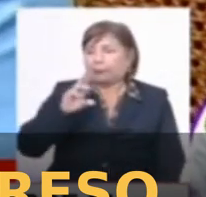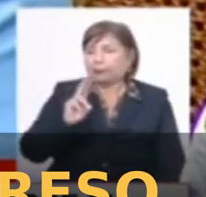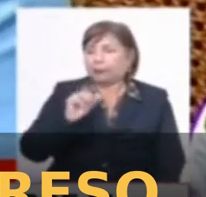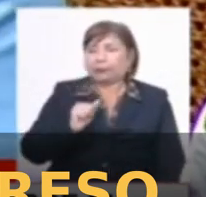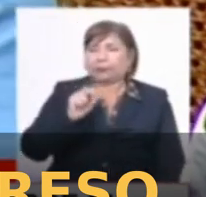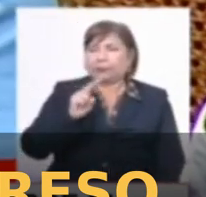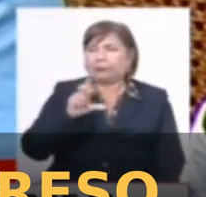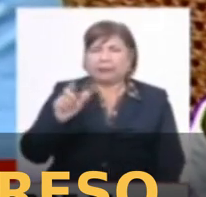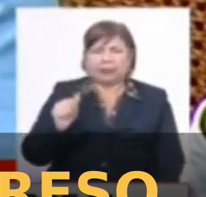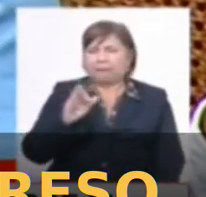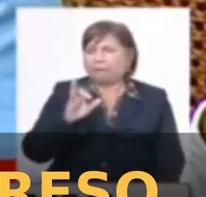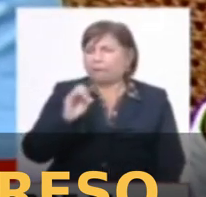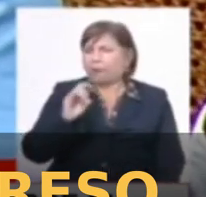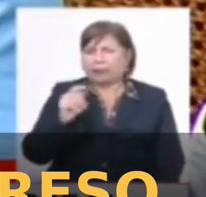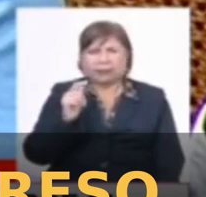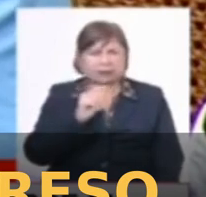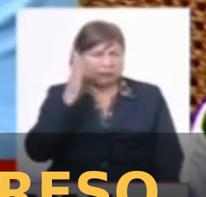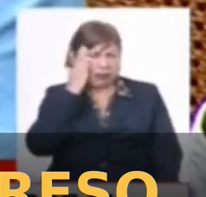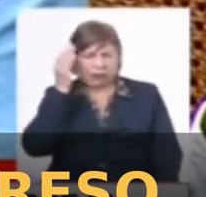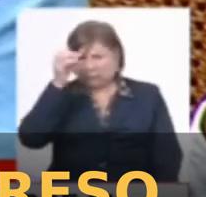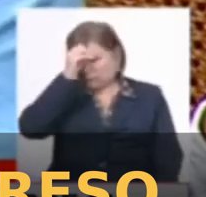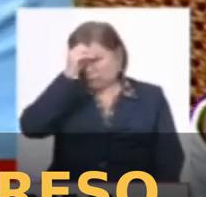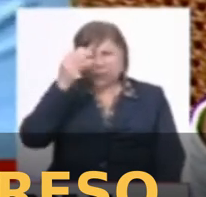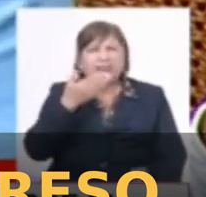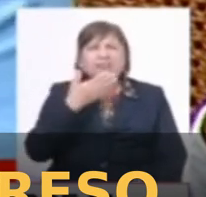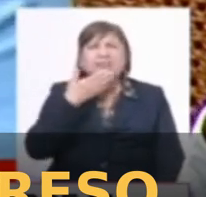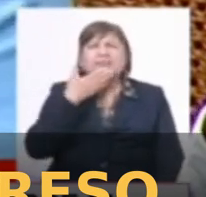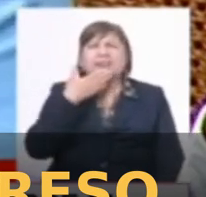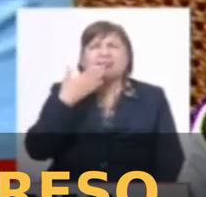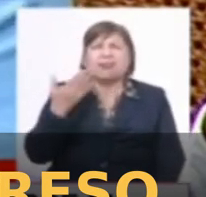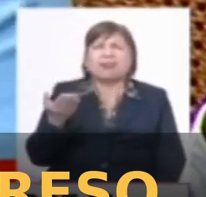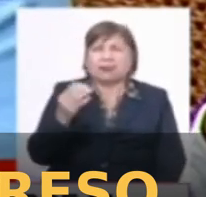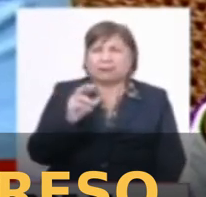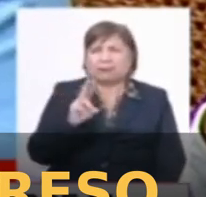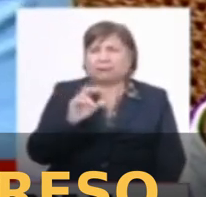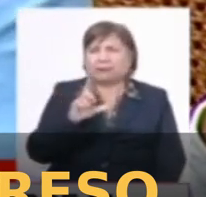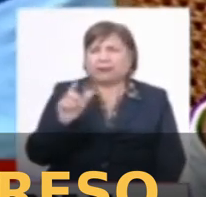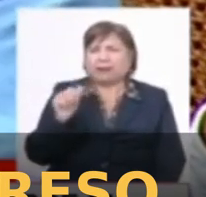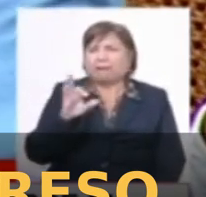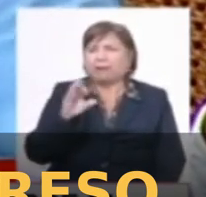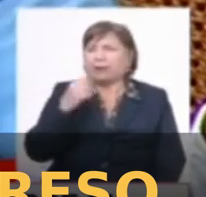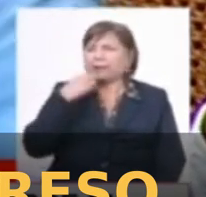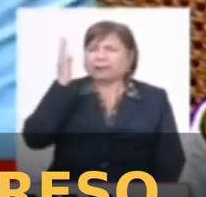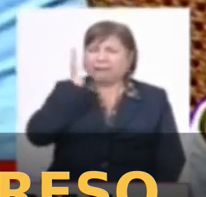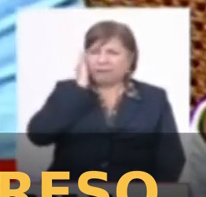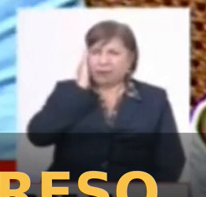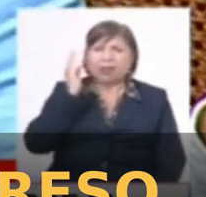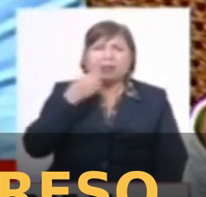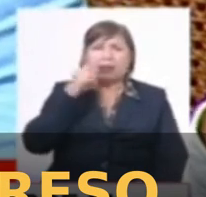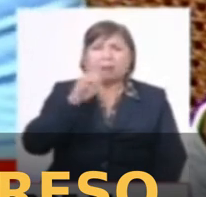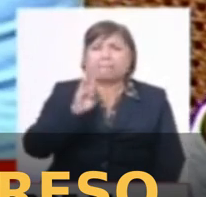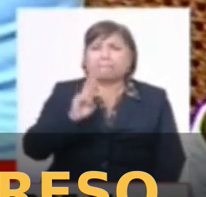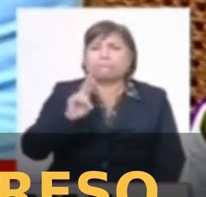Villafuerte. Nadie, todo el mundo desconocía, señor presidente, de quién era Alcides Villafuerte. Todo el mundo decía que Bruno